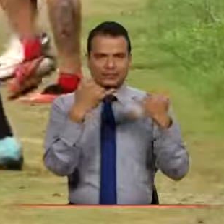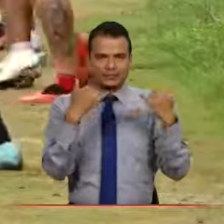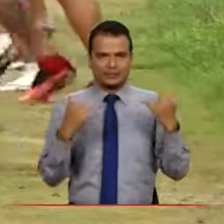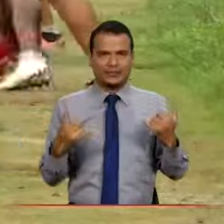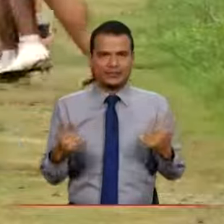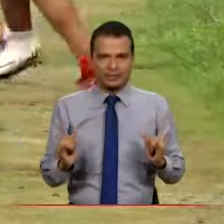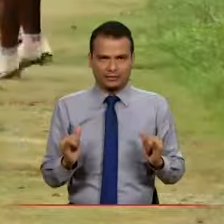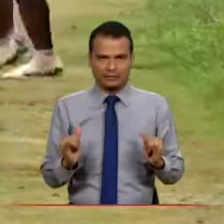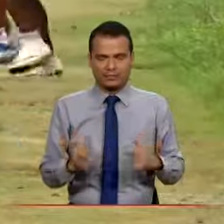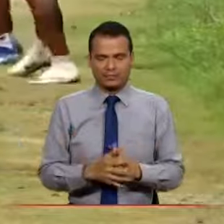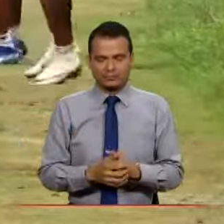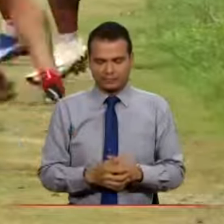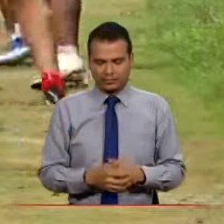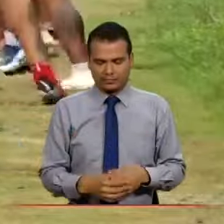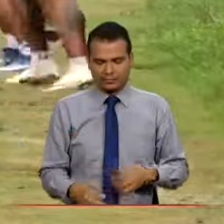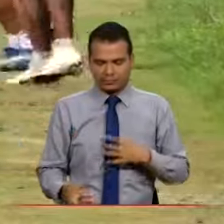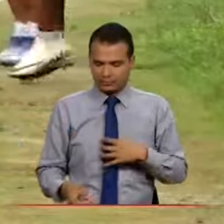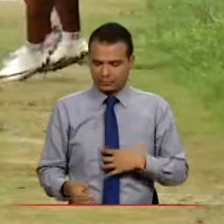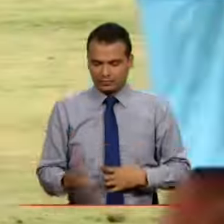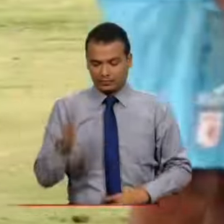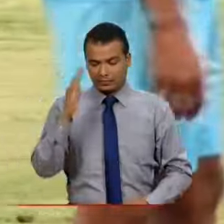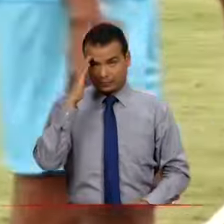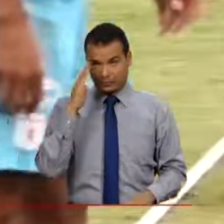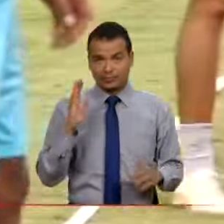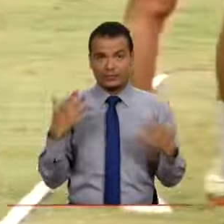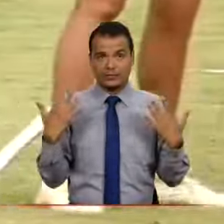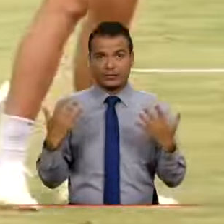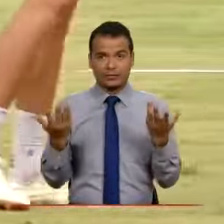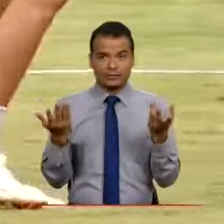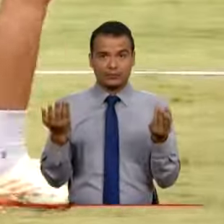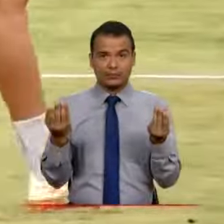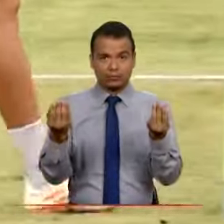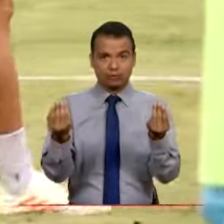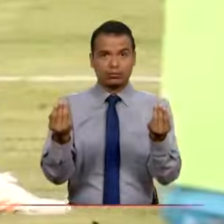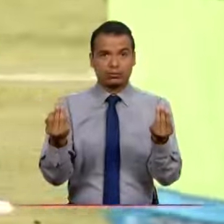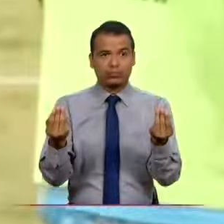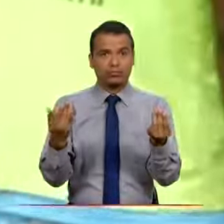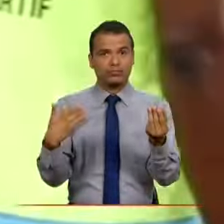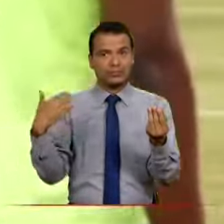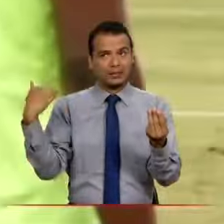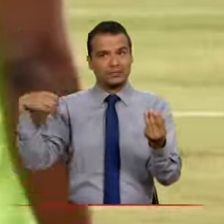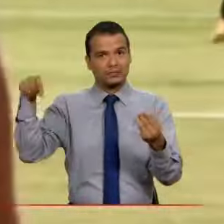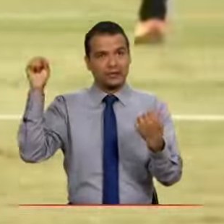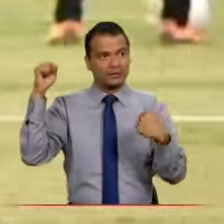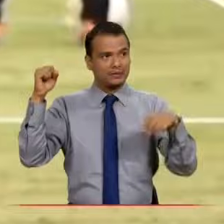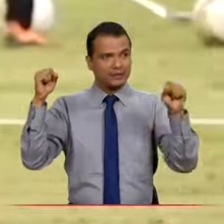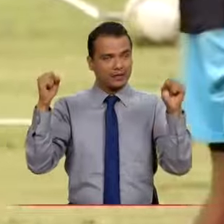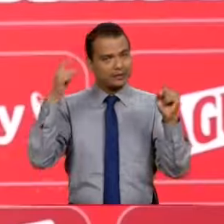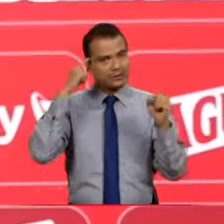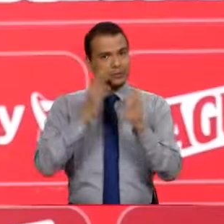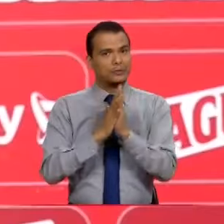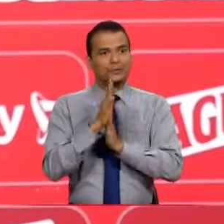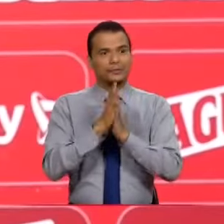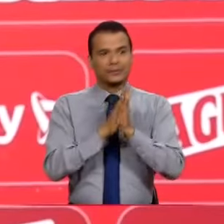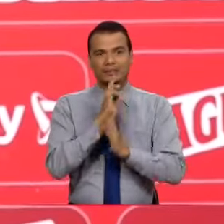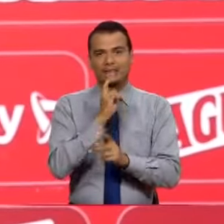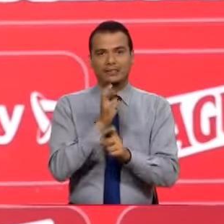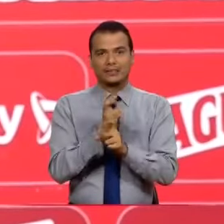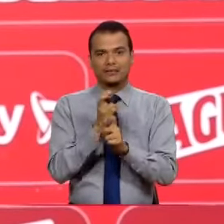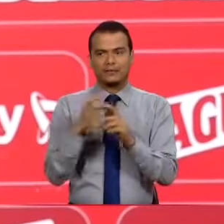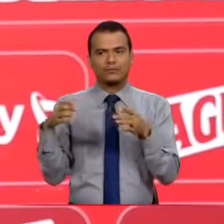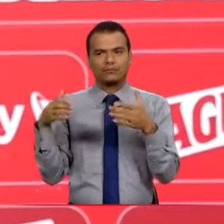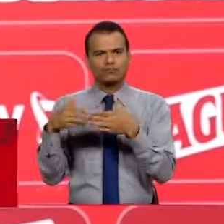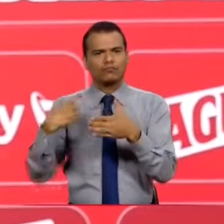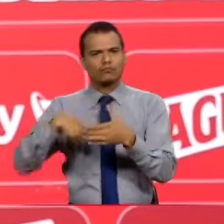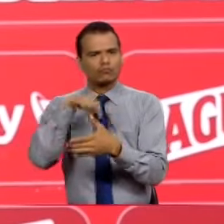América de Cali nacional en un momento en que ambos equipos empezaron ganando en la primera fecha nosotros como América tenemos que